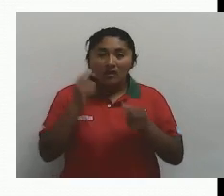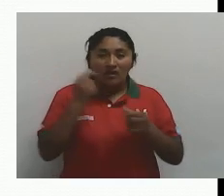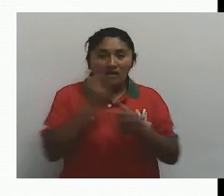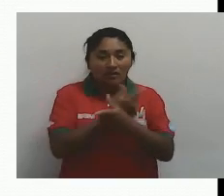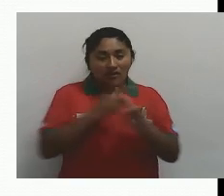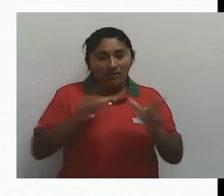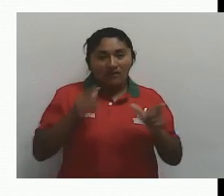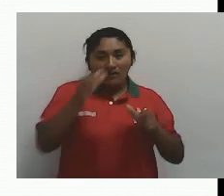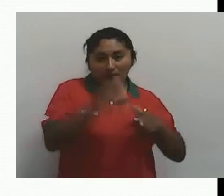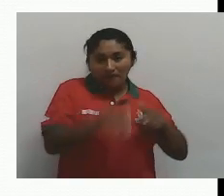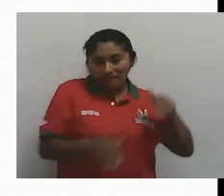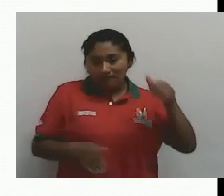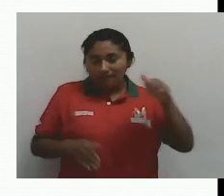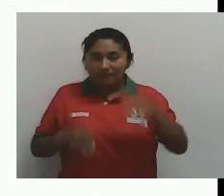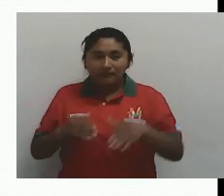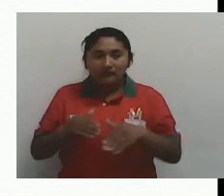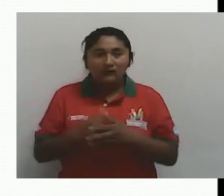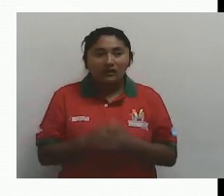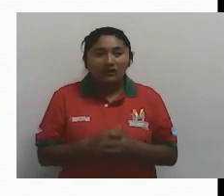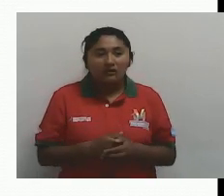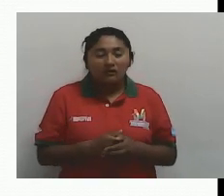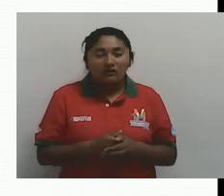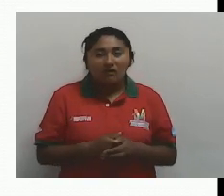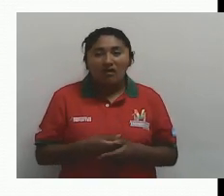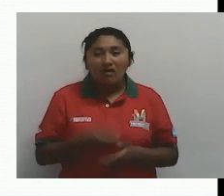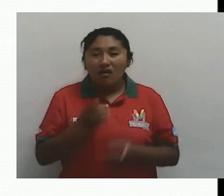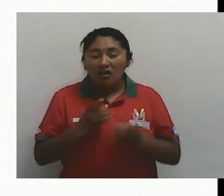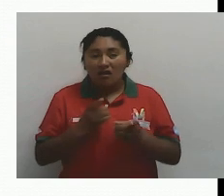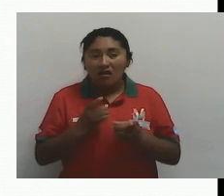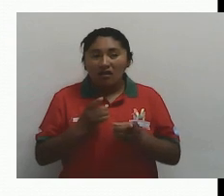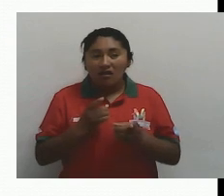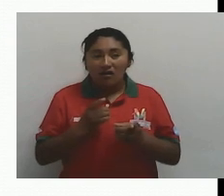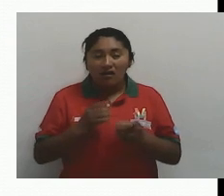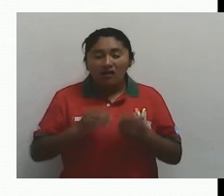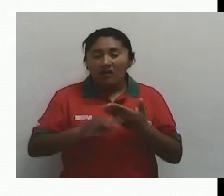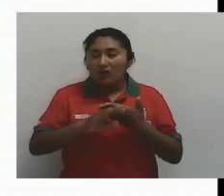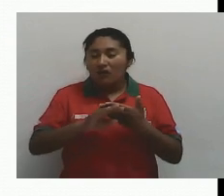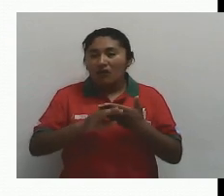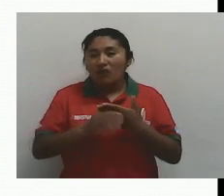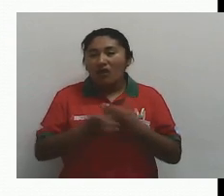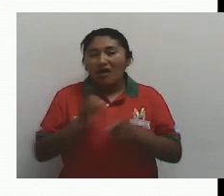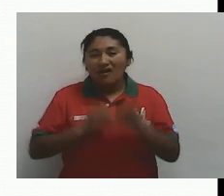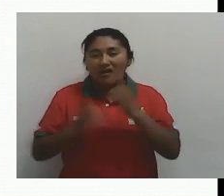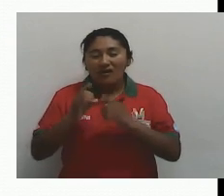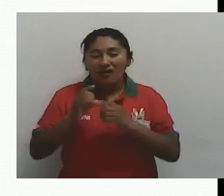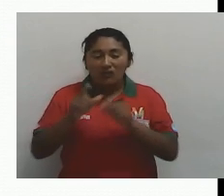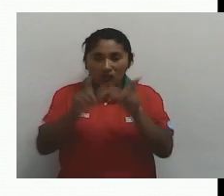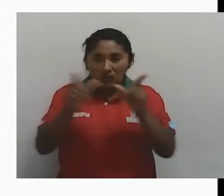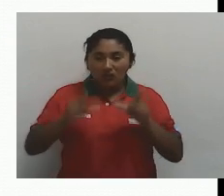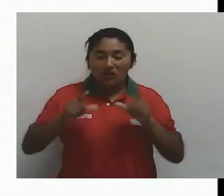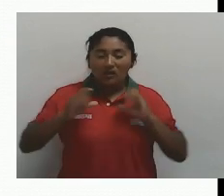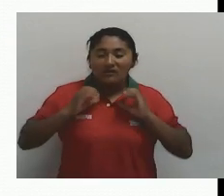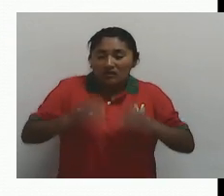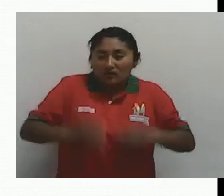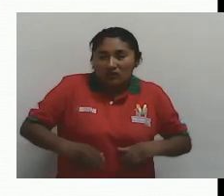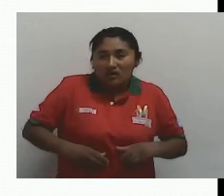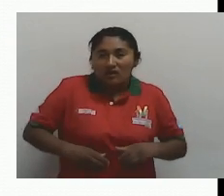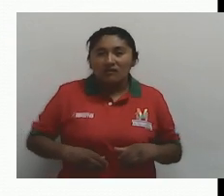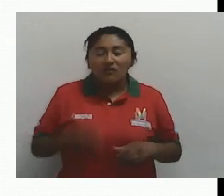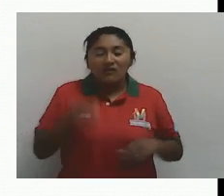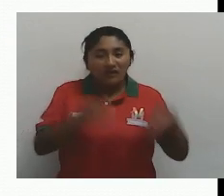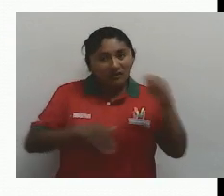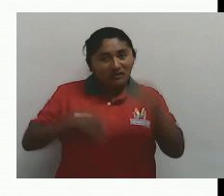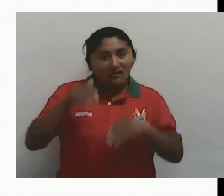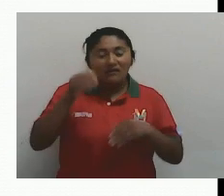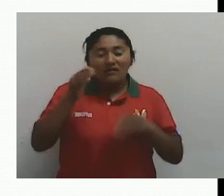ser claros en esto, que cualquier parte del cuerpo del nadador deberá tocar, ¿ya? Y muchas